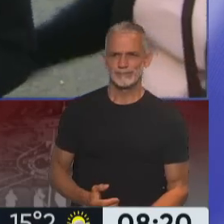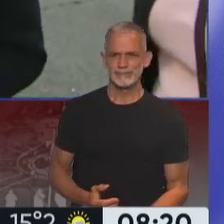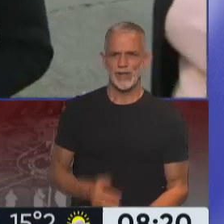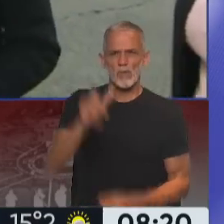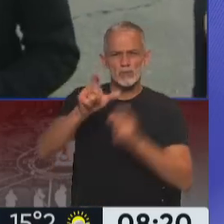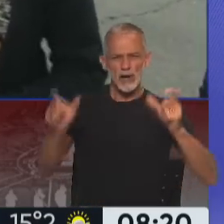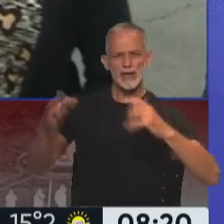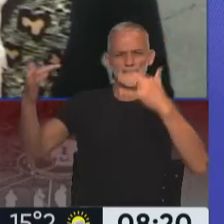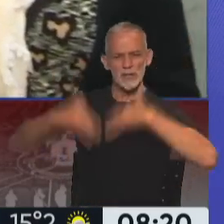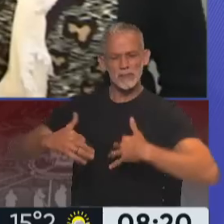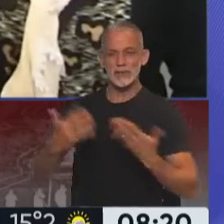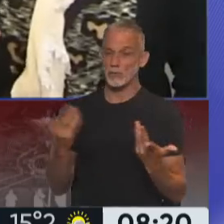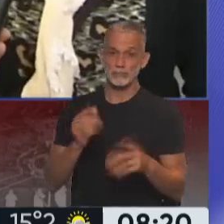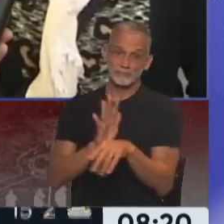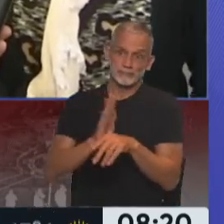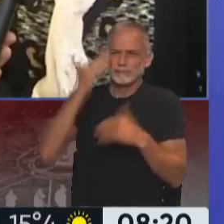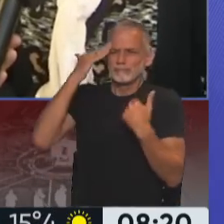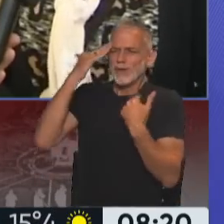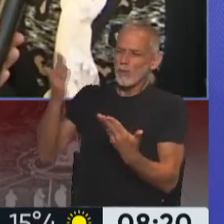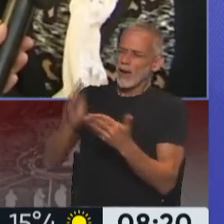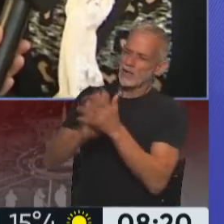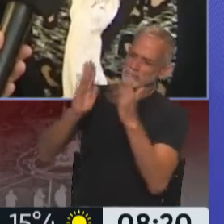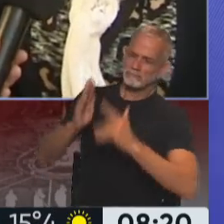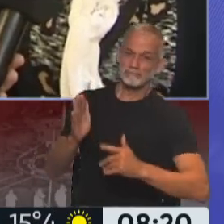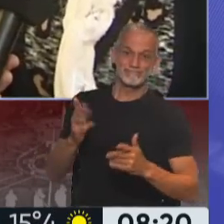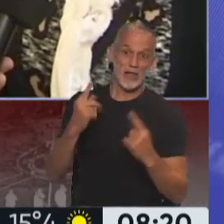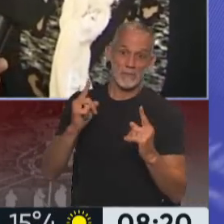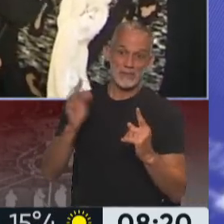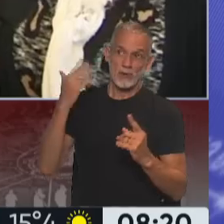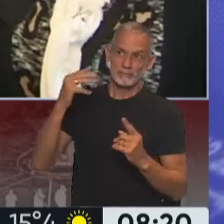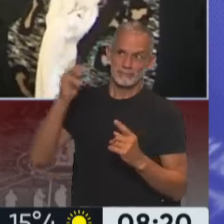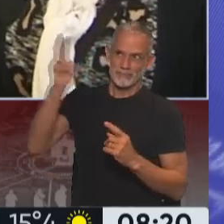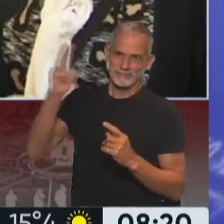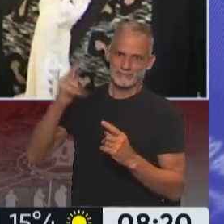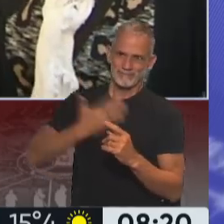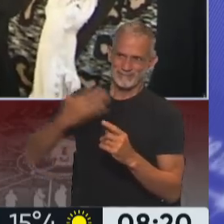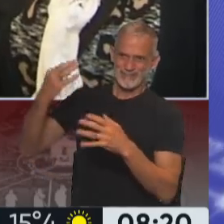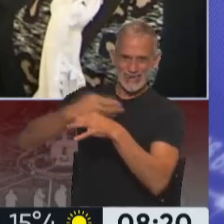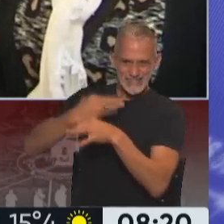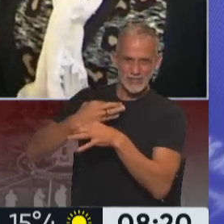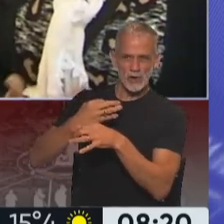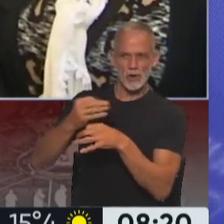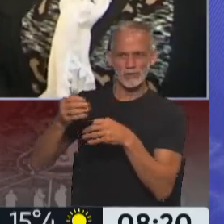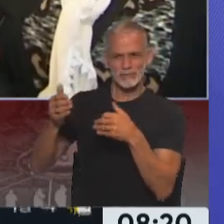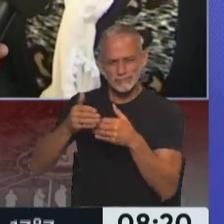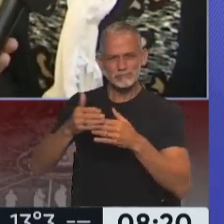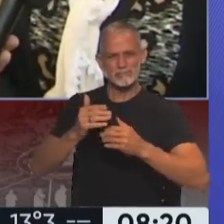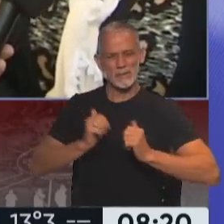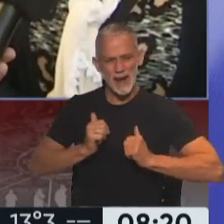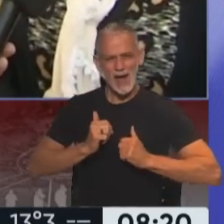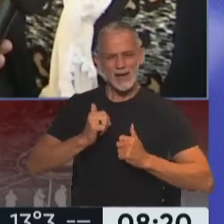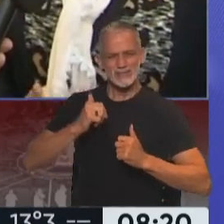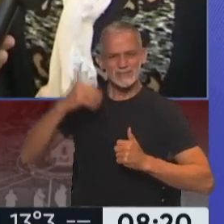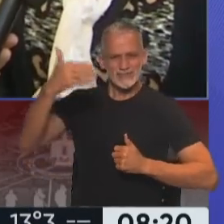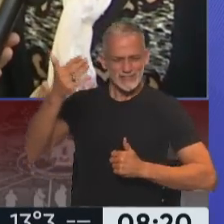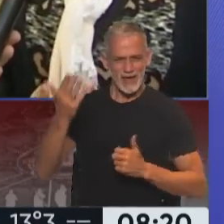bueno. Sí, es dar el homenaje y tratar de poner en práctica lo que siempre enseñó, la cercanía, la esperanza,